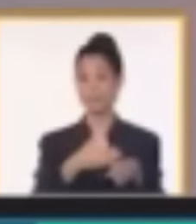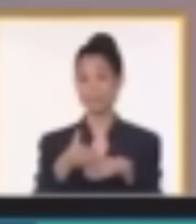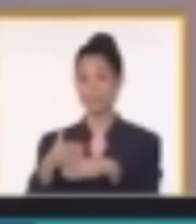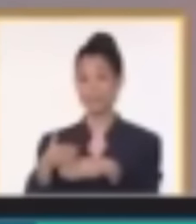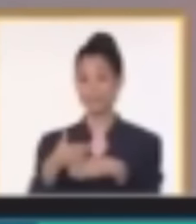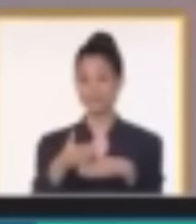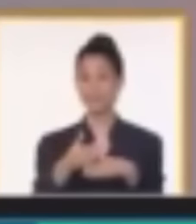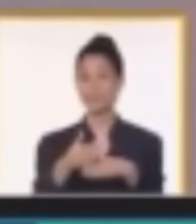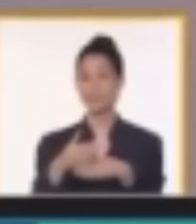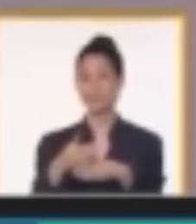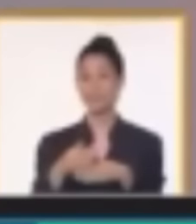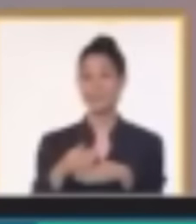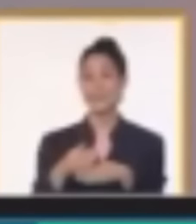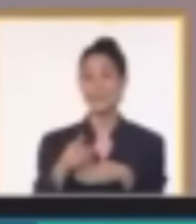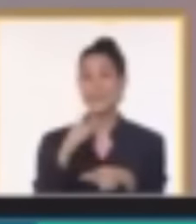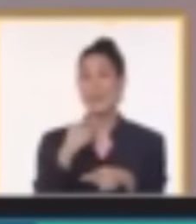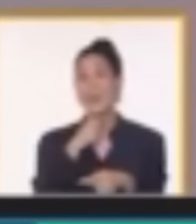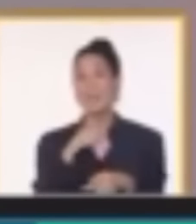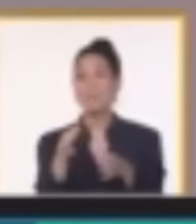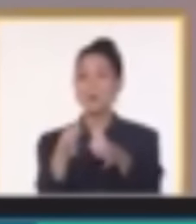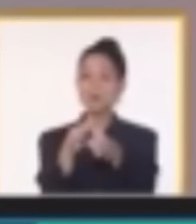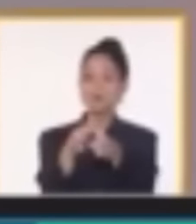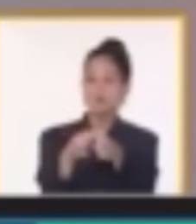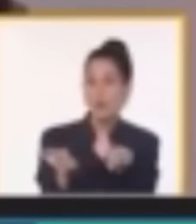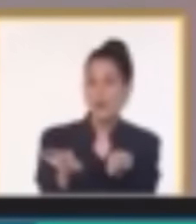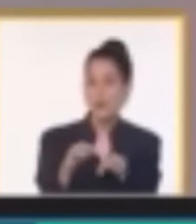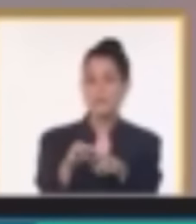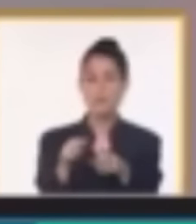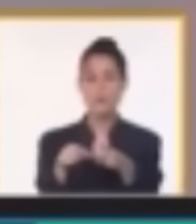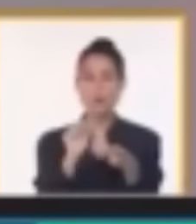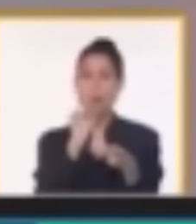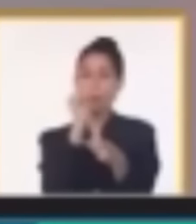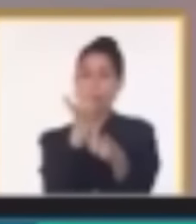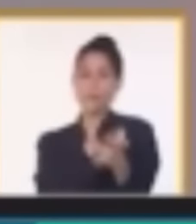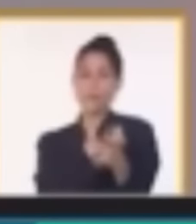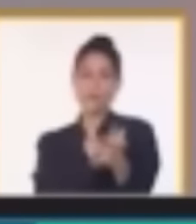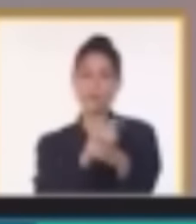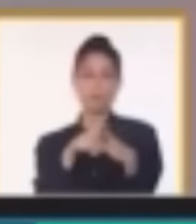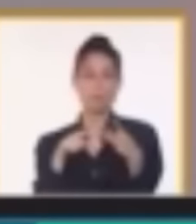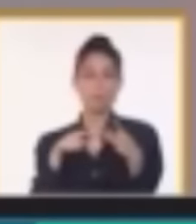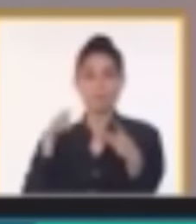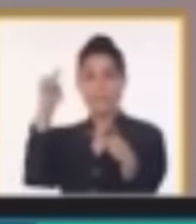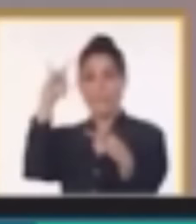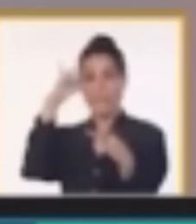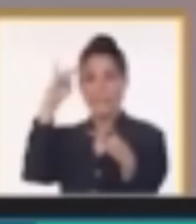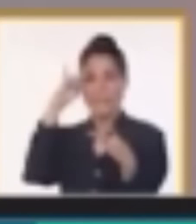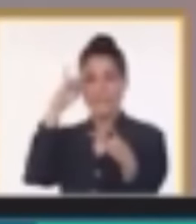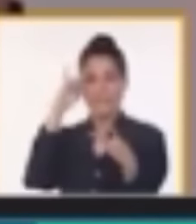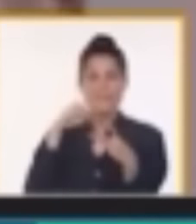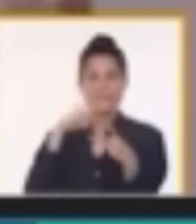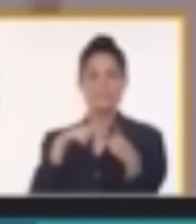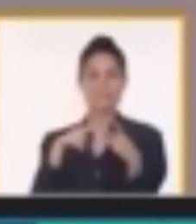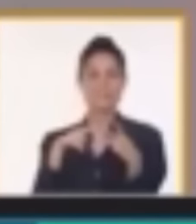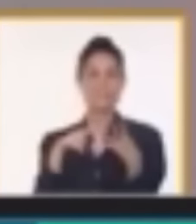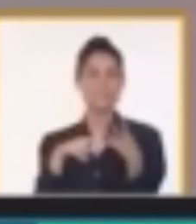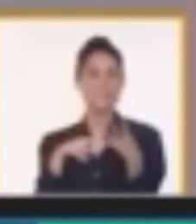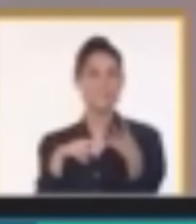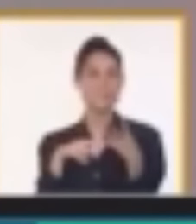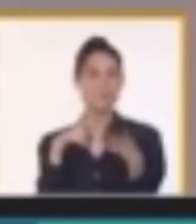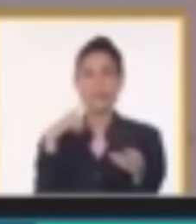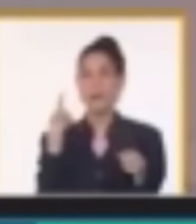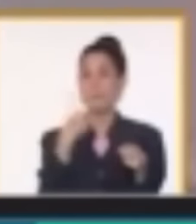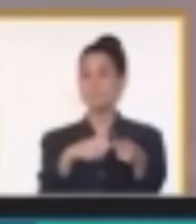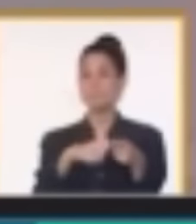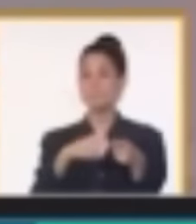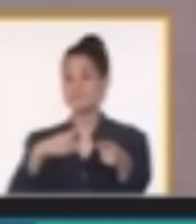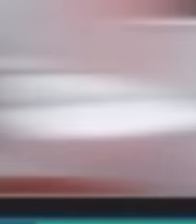importantes de las proteínas como el huevo como la carne cerdo como la leche La leche como la carne vacuna con los temas relacionados